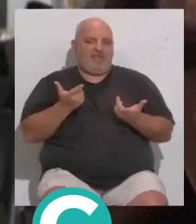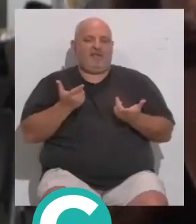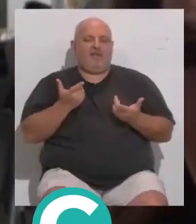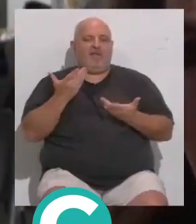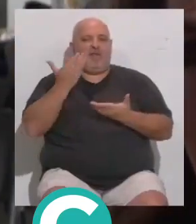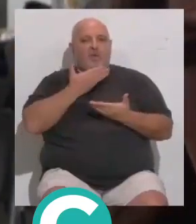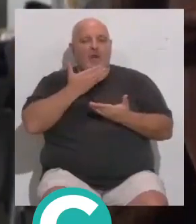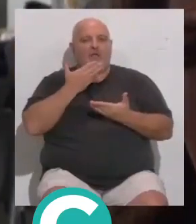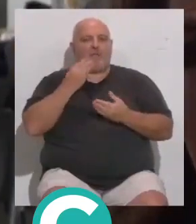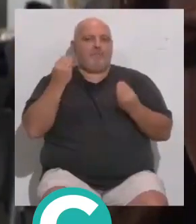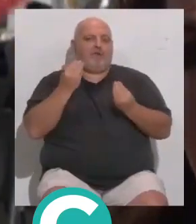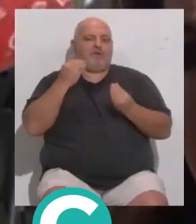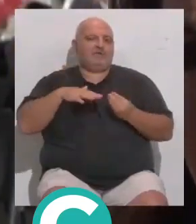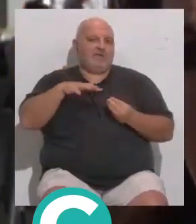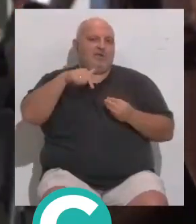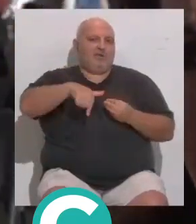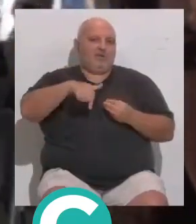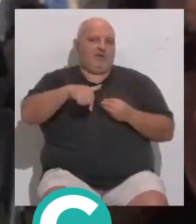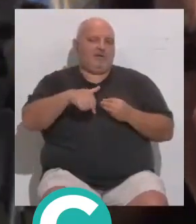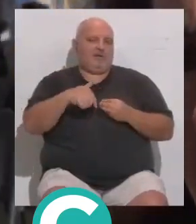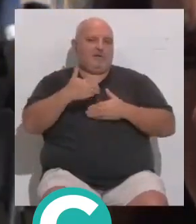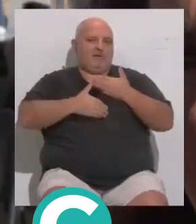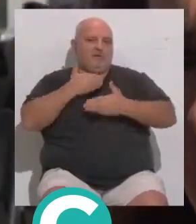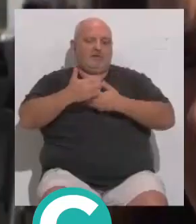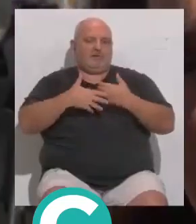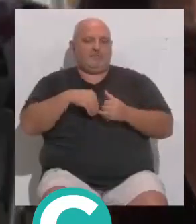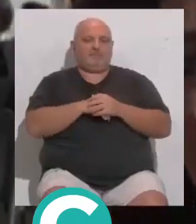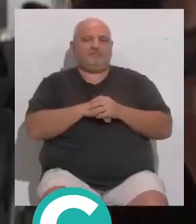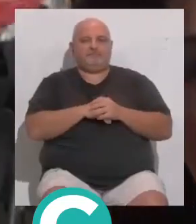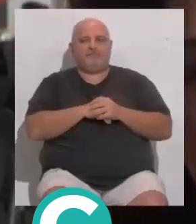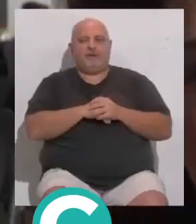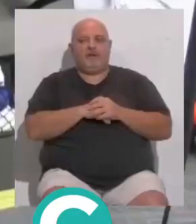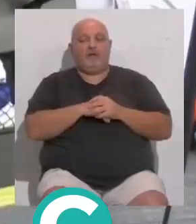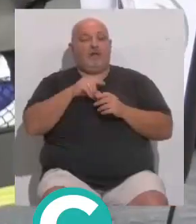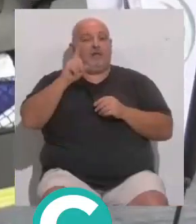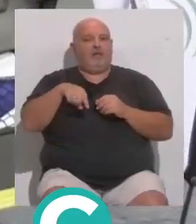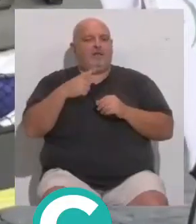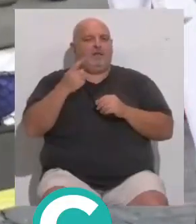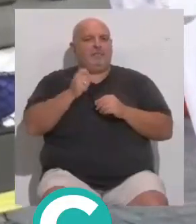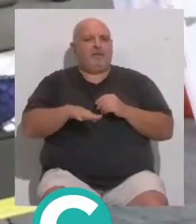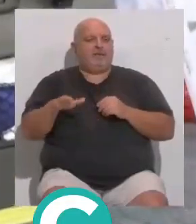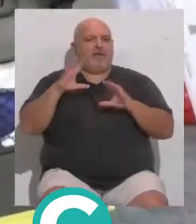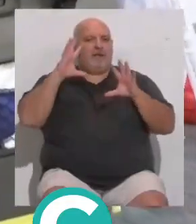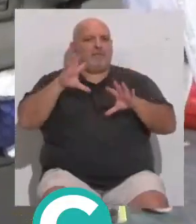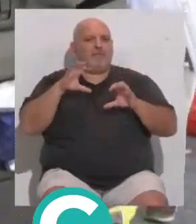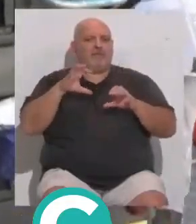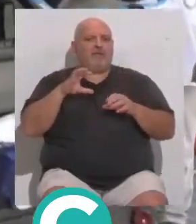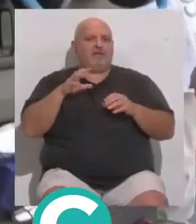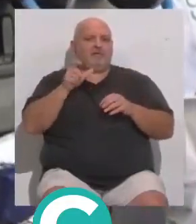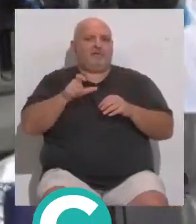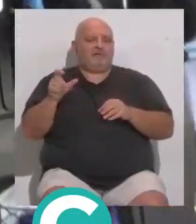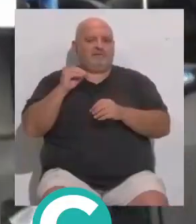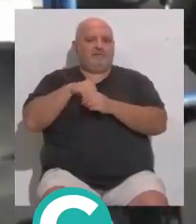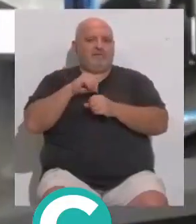Y desde la escuela es desde el mejor sitio donde podemos acceder a ellos. Además, estos pequeños han aprendido con el personal